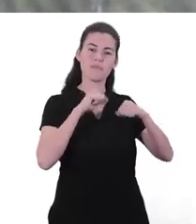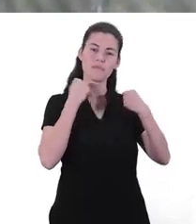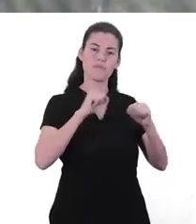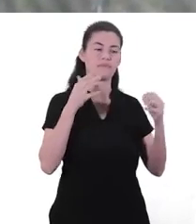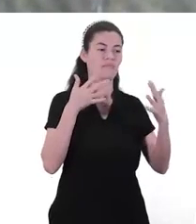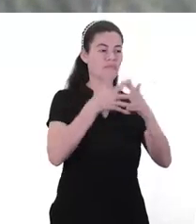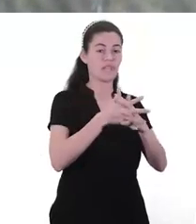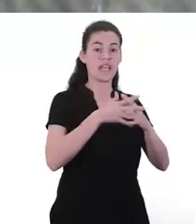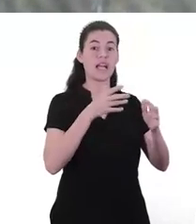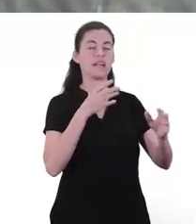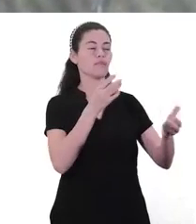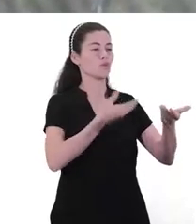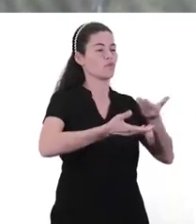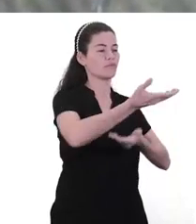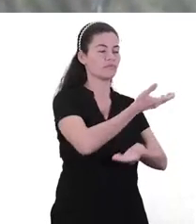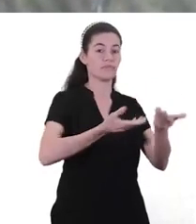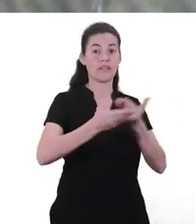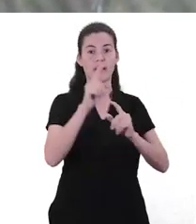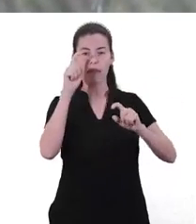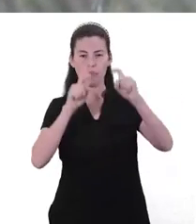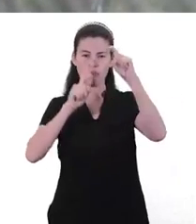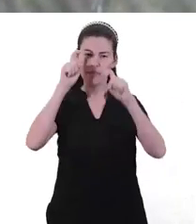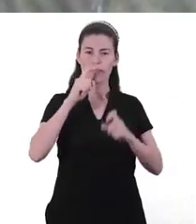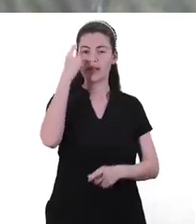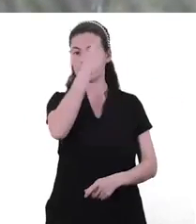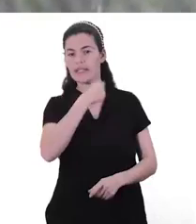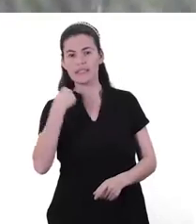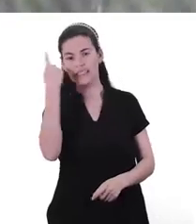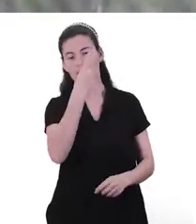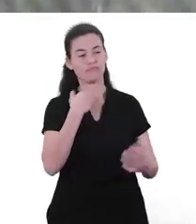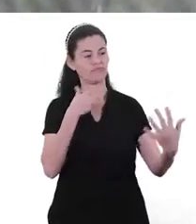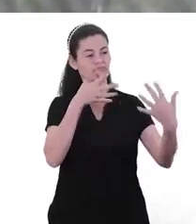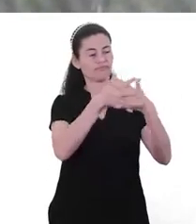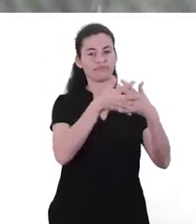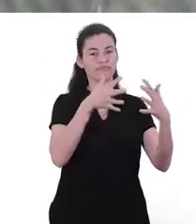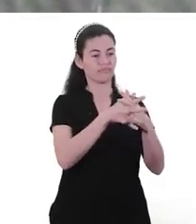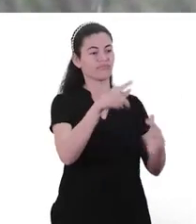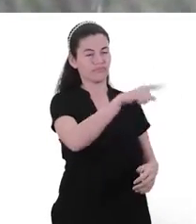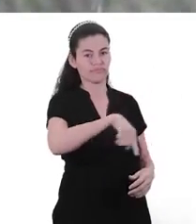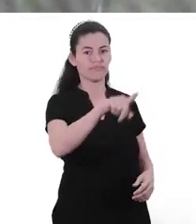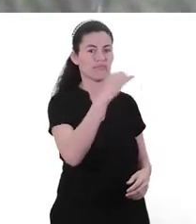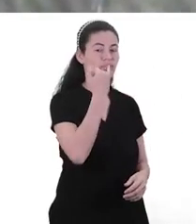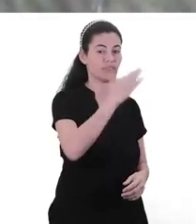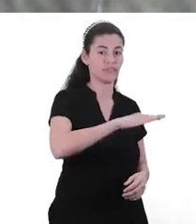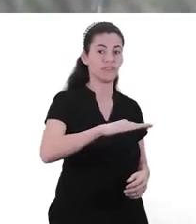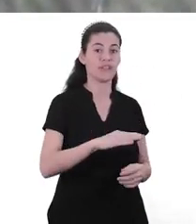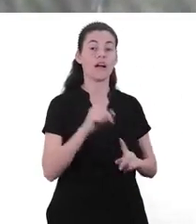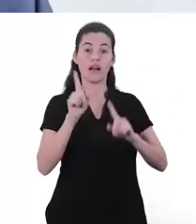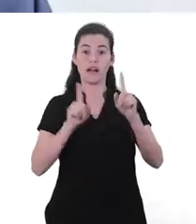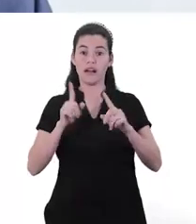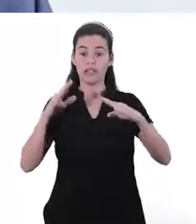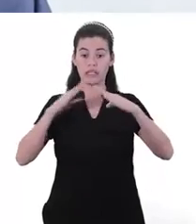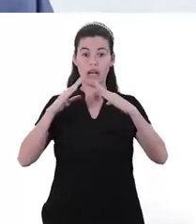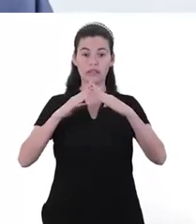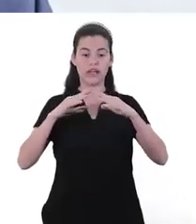ese lenguaje con solamente la mirada, a veces esa conexión que muchas veces en casa no hay, porque a veces en casa la gente no se mira,